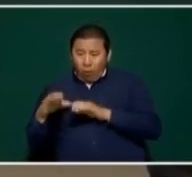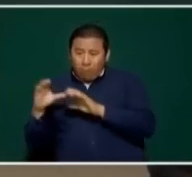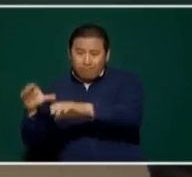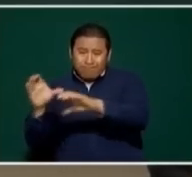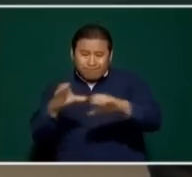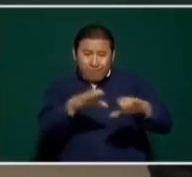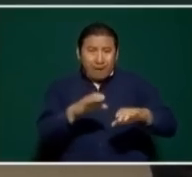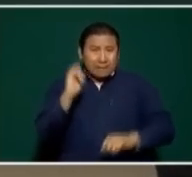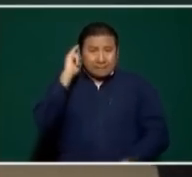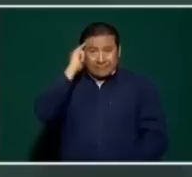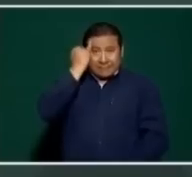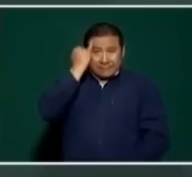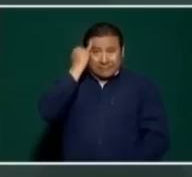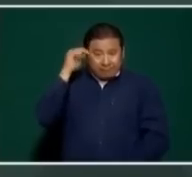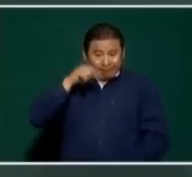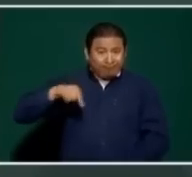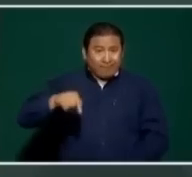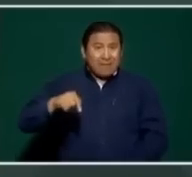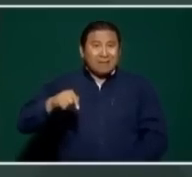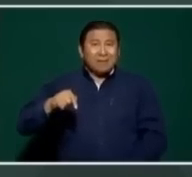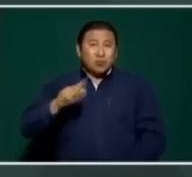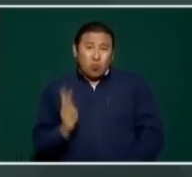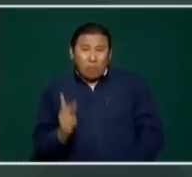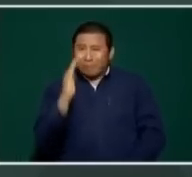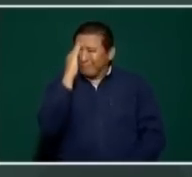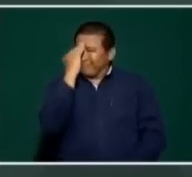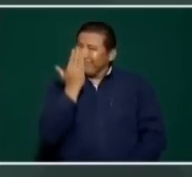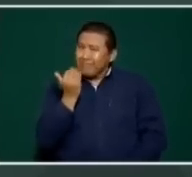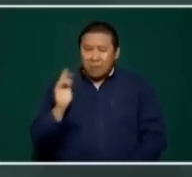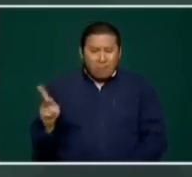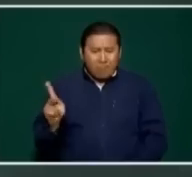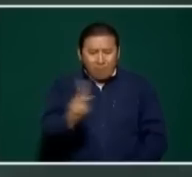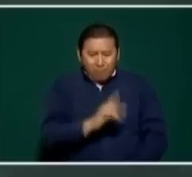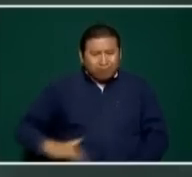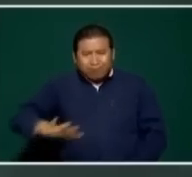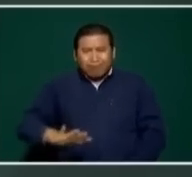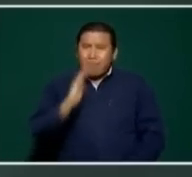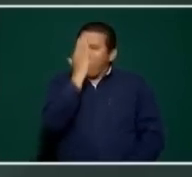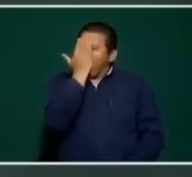indígenas, en los pueblos mayas de Quintana